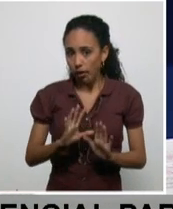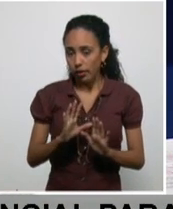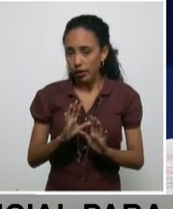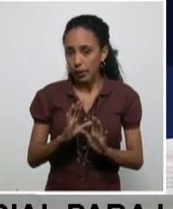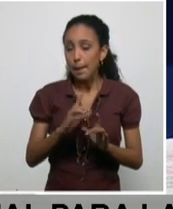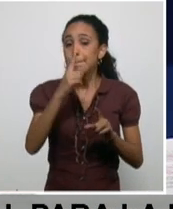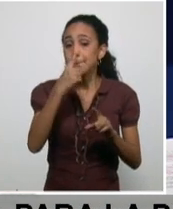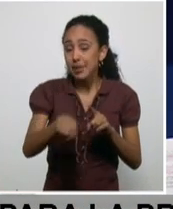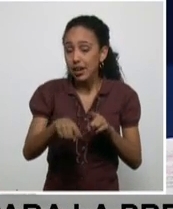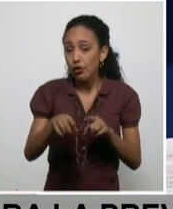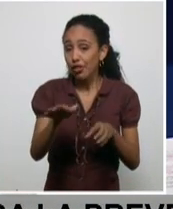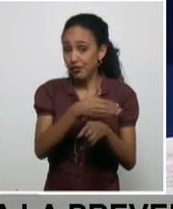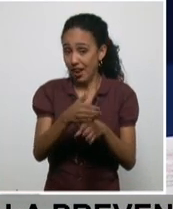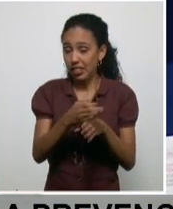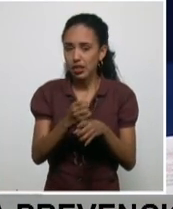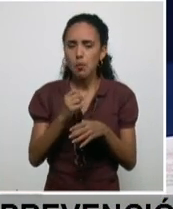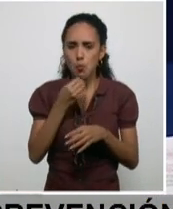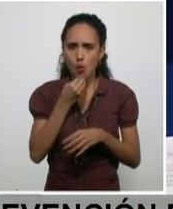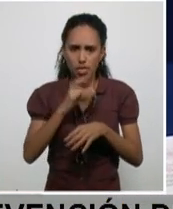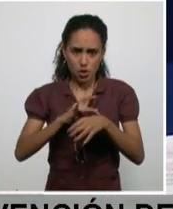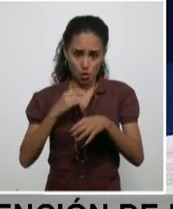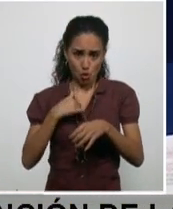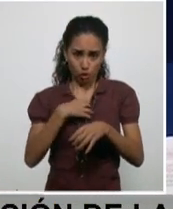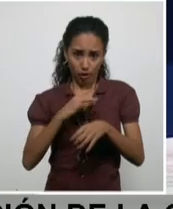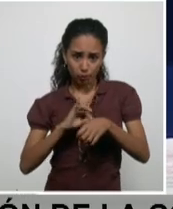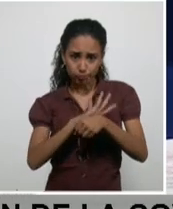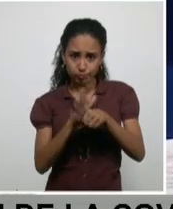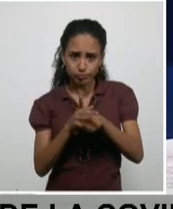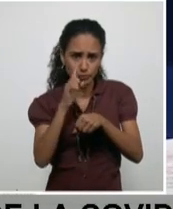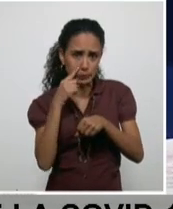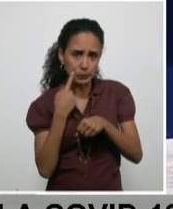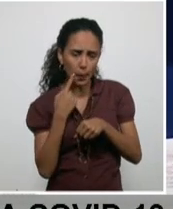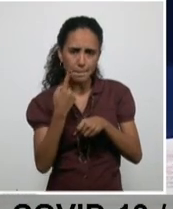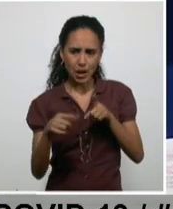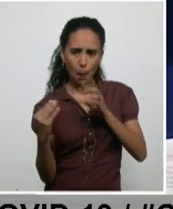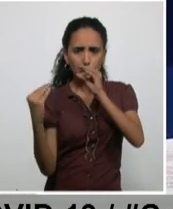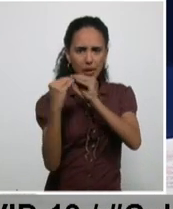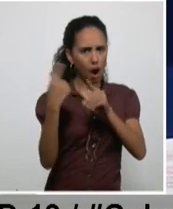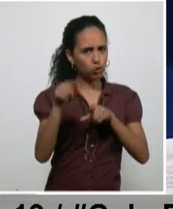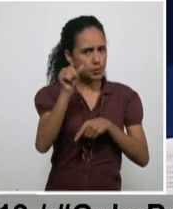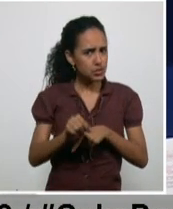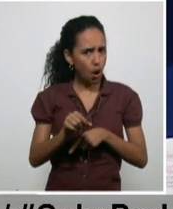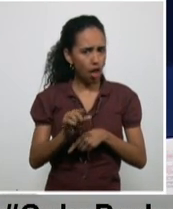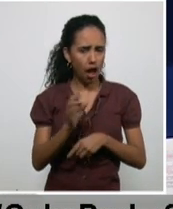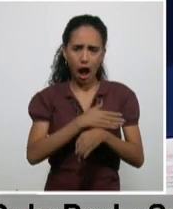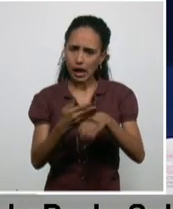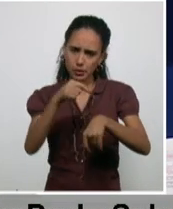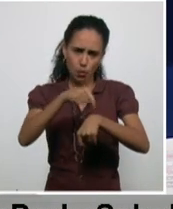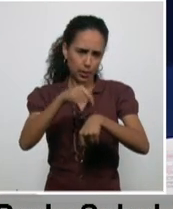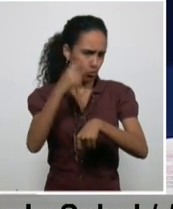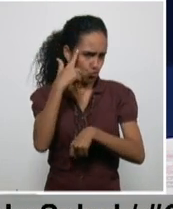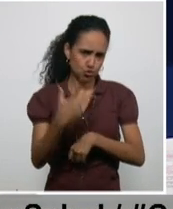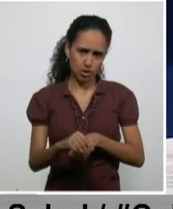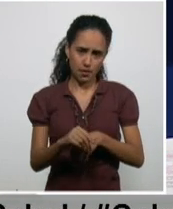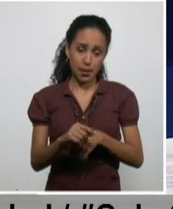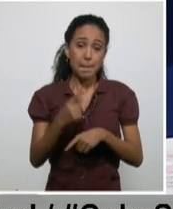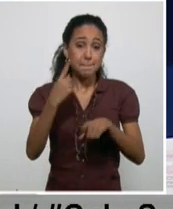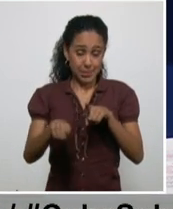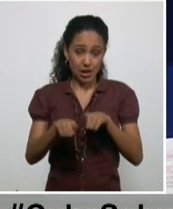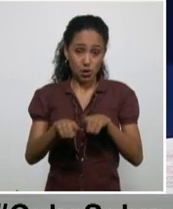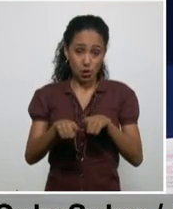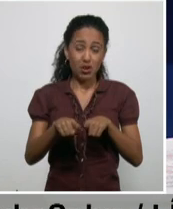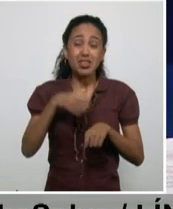sea contagioso. No obstante, lo que sí está documentado es que en esta paciente específicamente